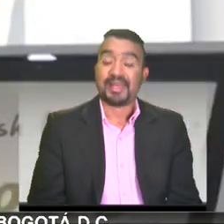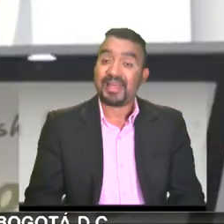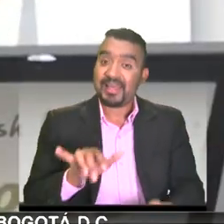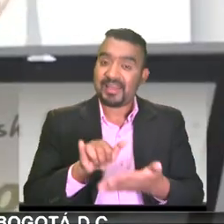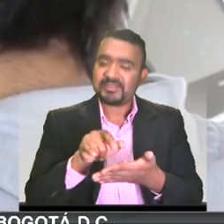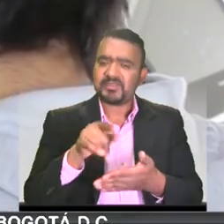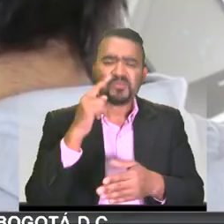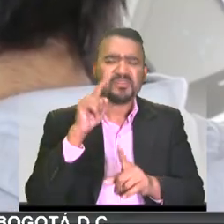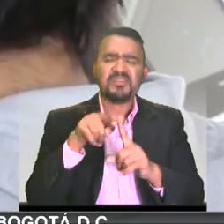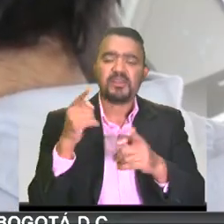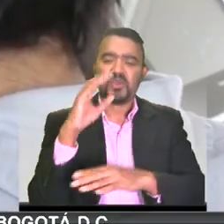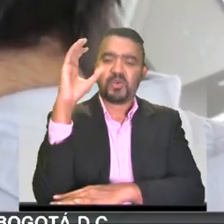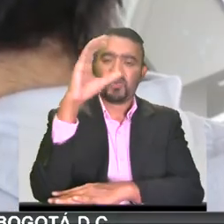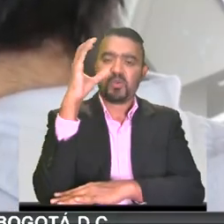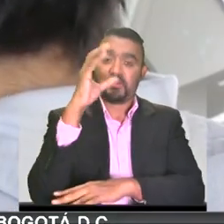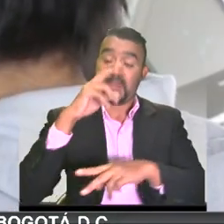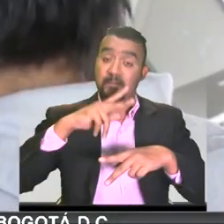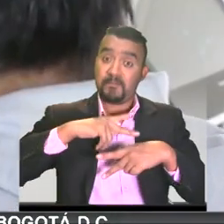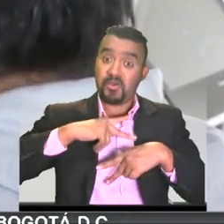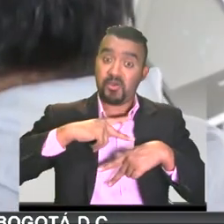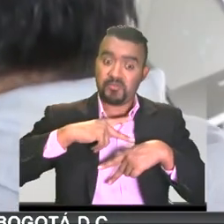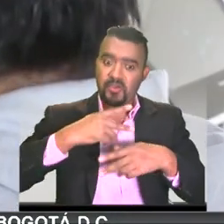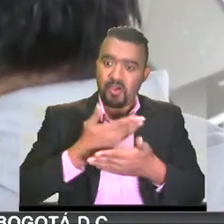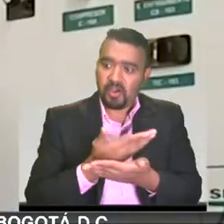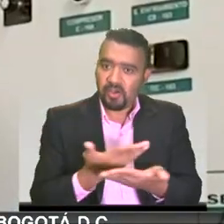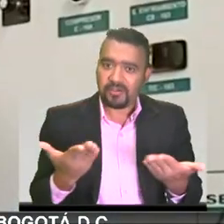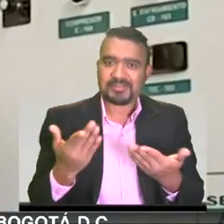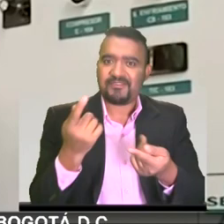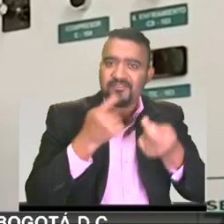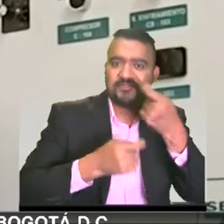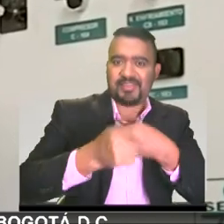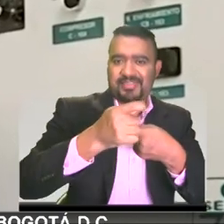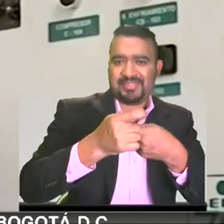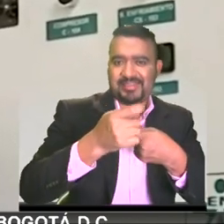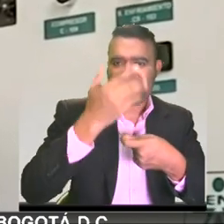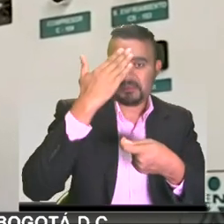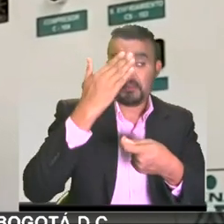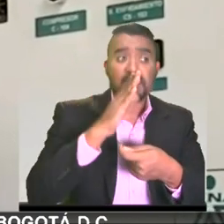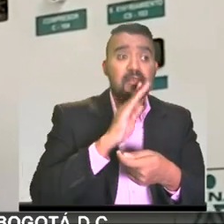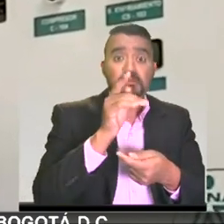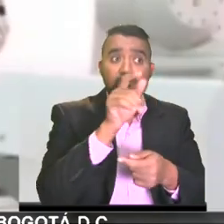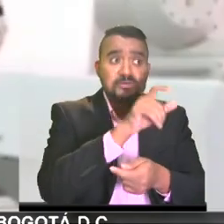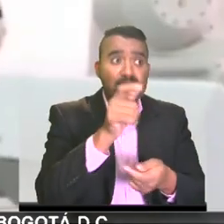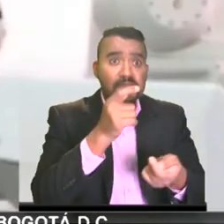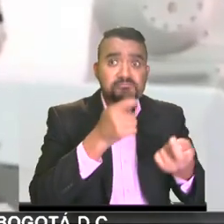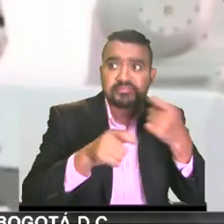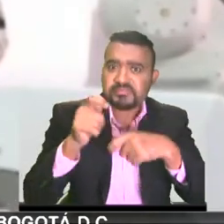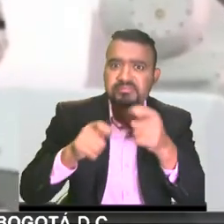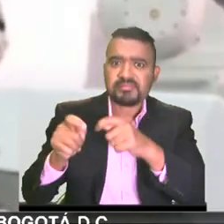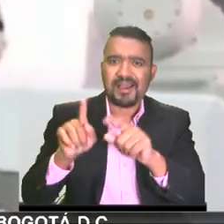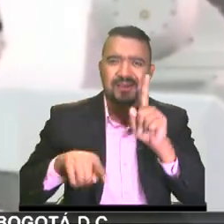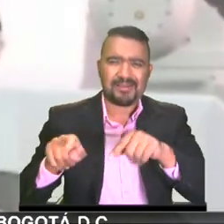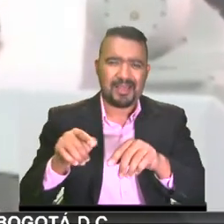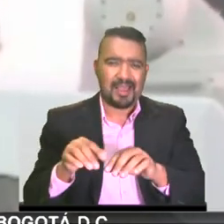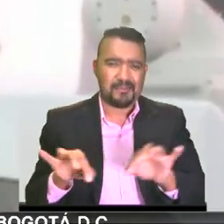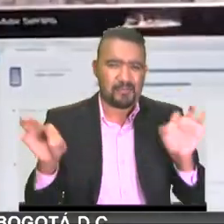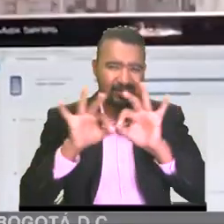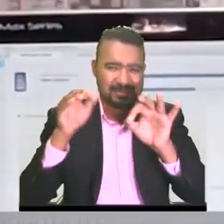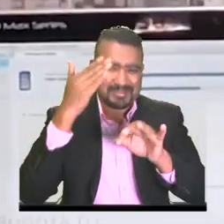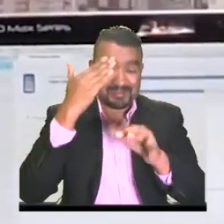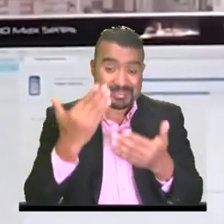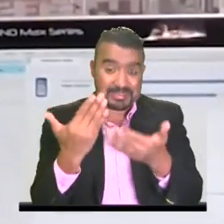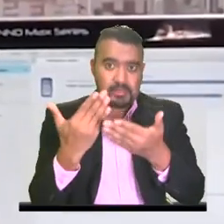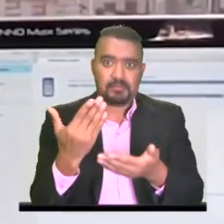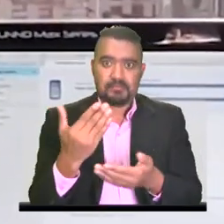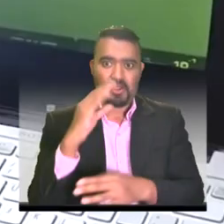el consumo local para aumentar las ventas de las empresas nacionales que generan empleo y que aportan de manera importante a la economía nacional